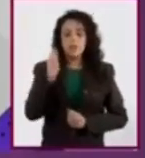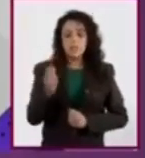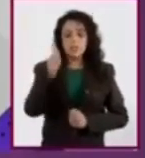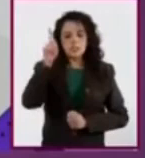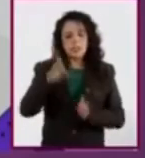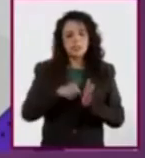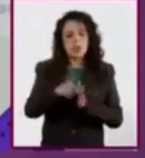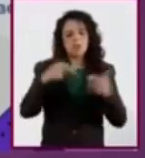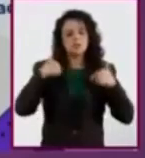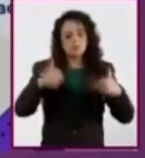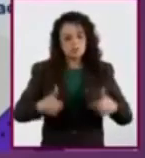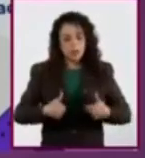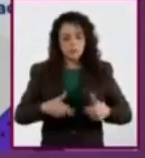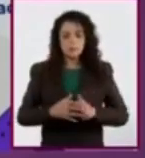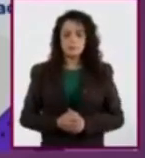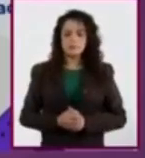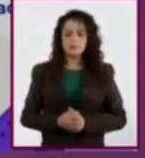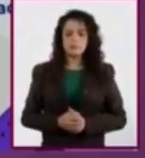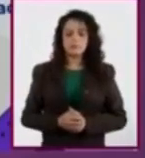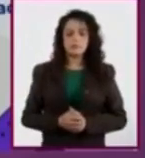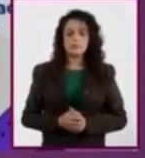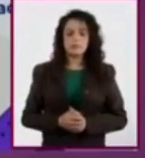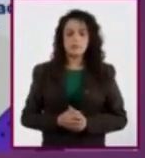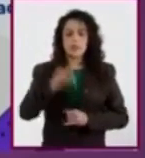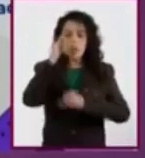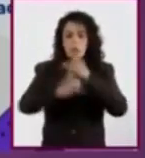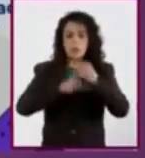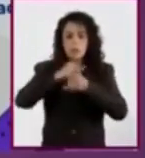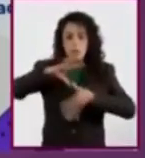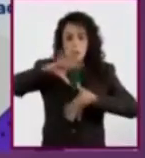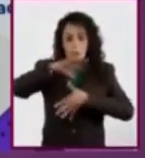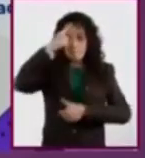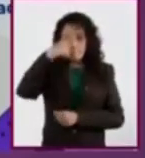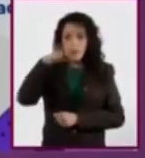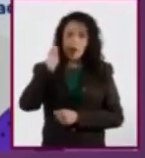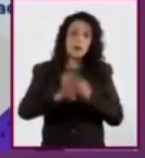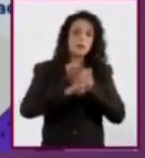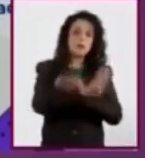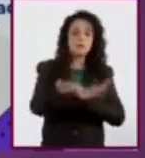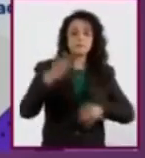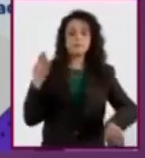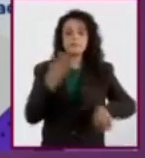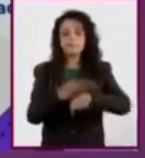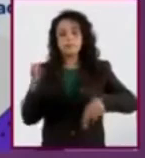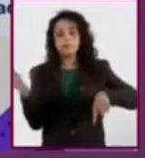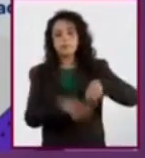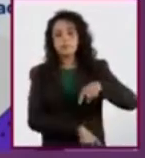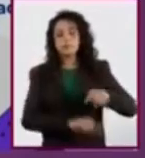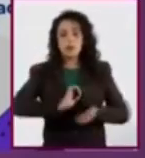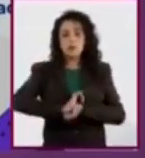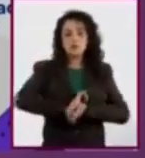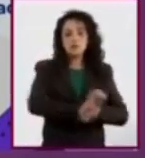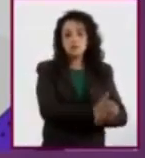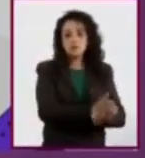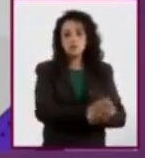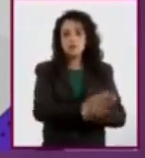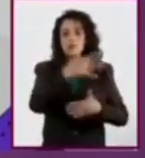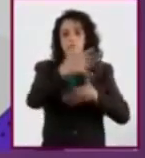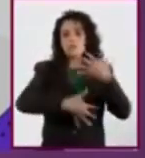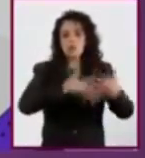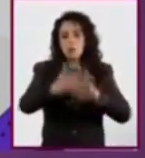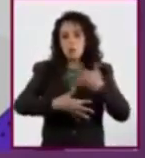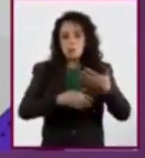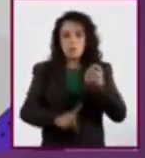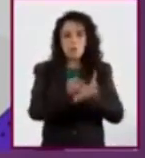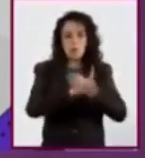Humanos, la Convención Interamericana para Prevenir, Sancionar y Erradicar la Violencia contra la Mujer. A